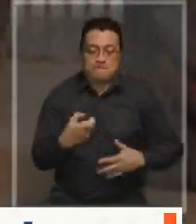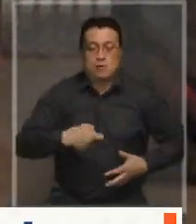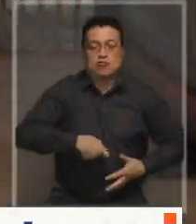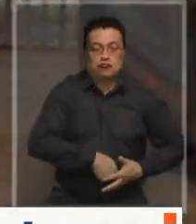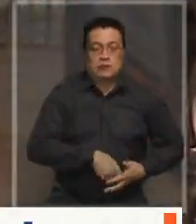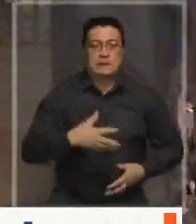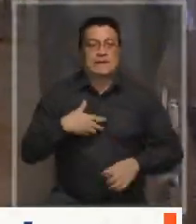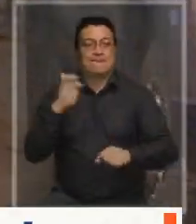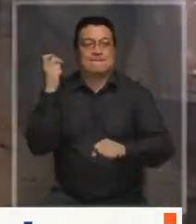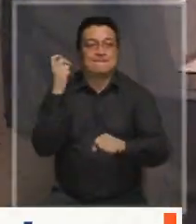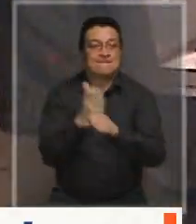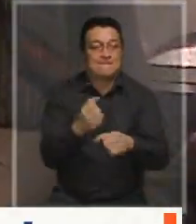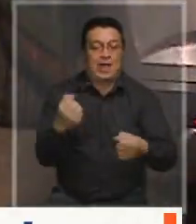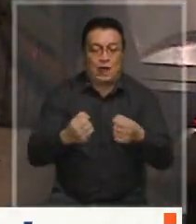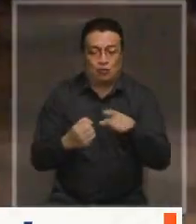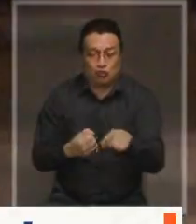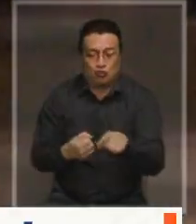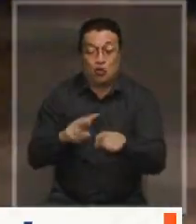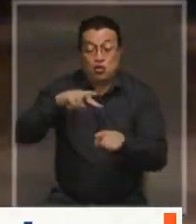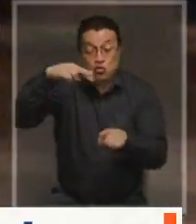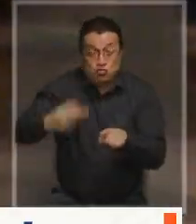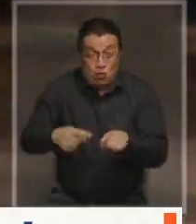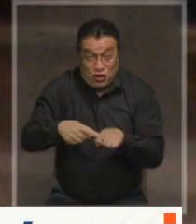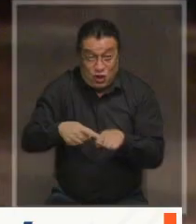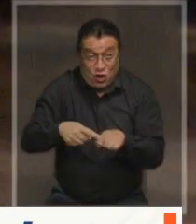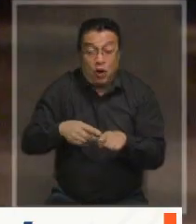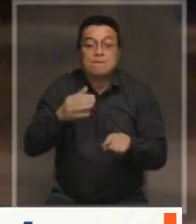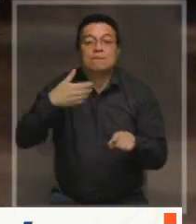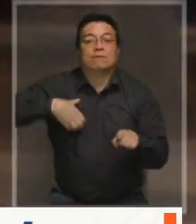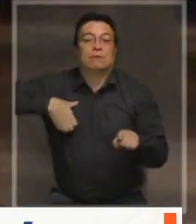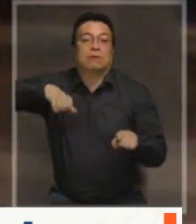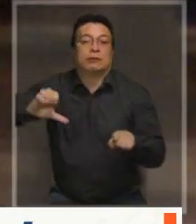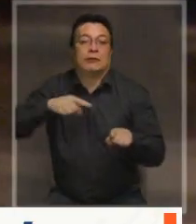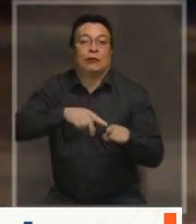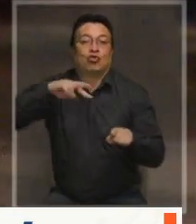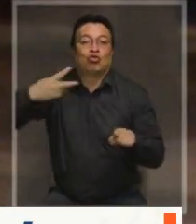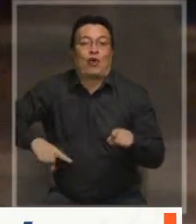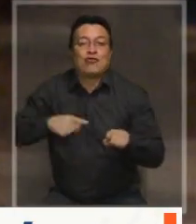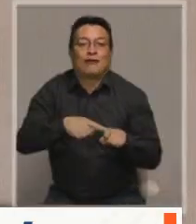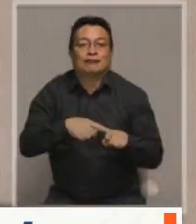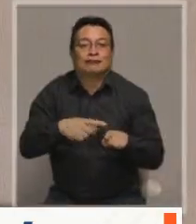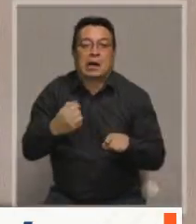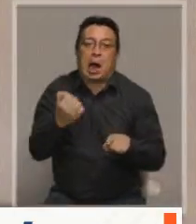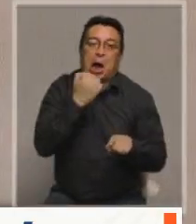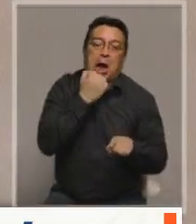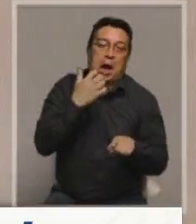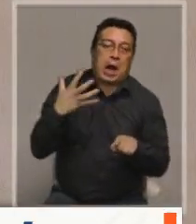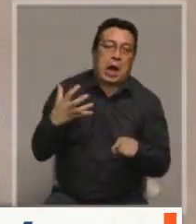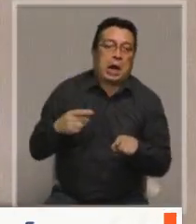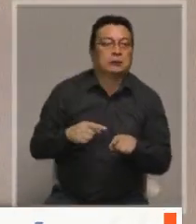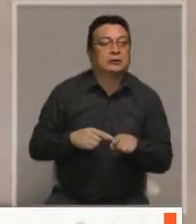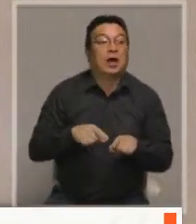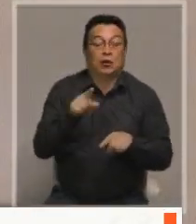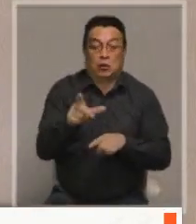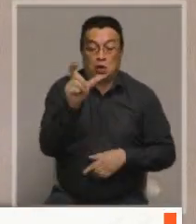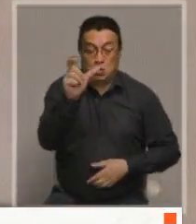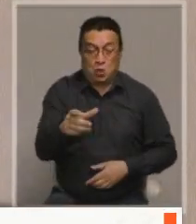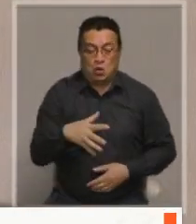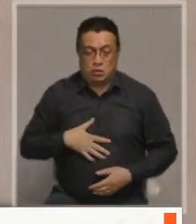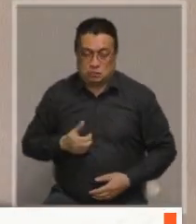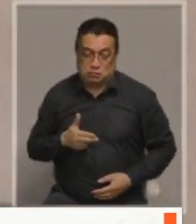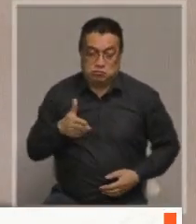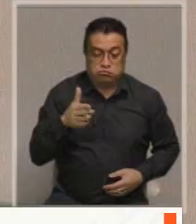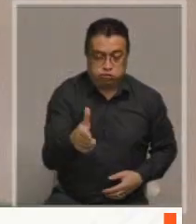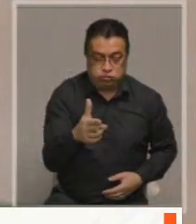quisieron robar este vehículo cuyo dueño era un funcionario de la Policía de Investigaciones. Uno de ellos intimida con un arma de fuego